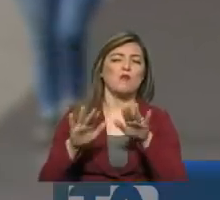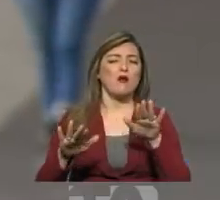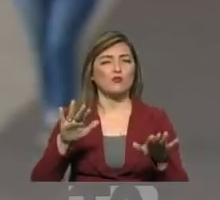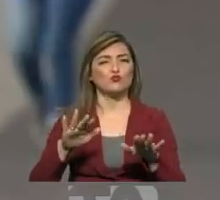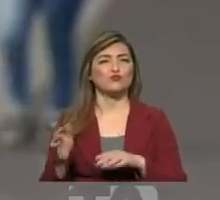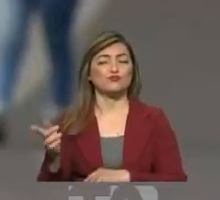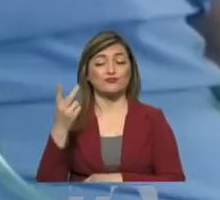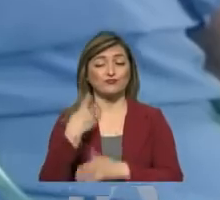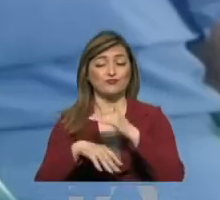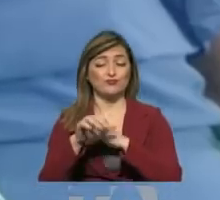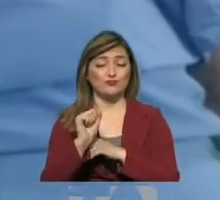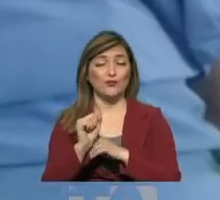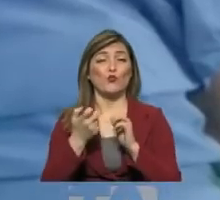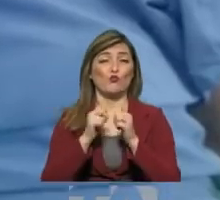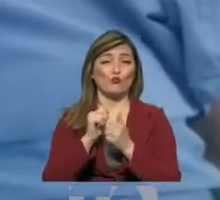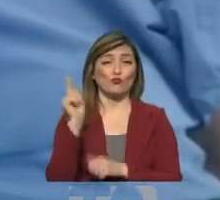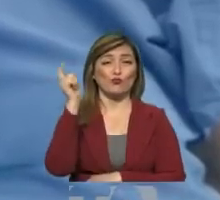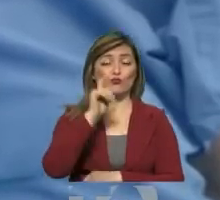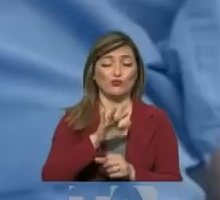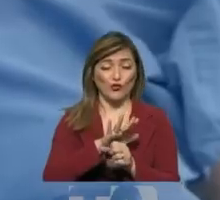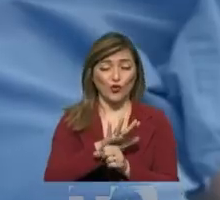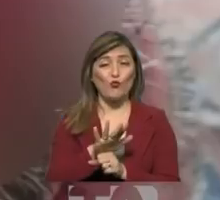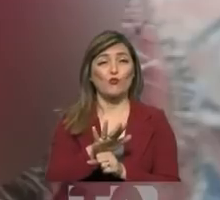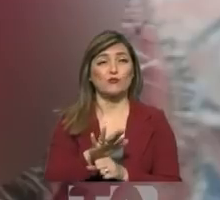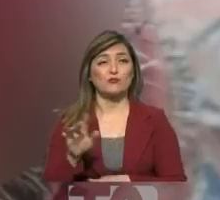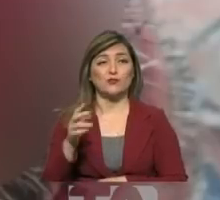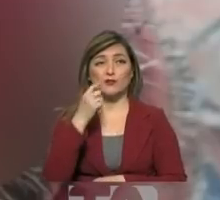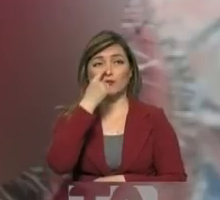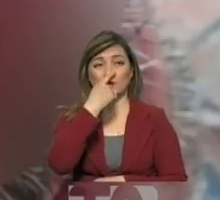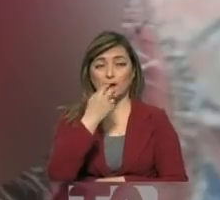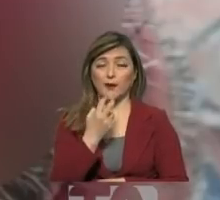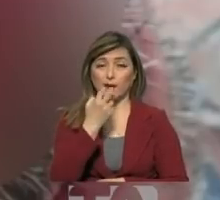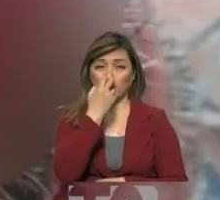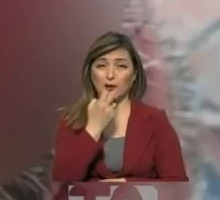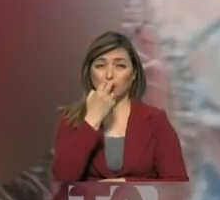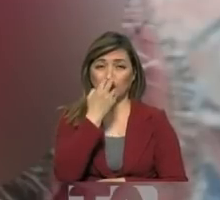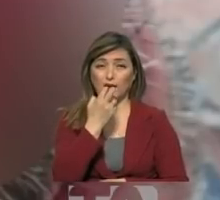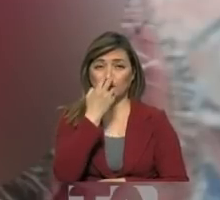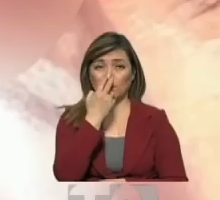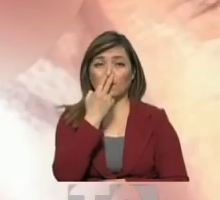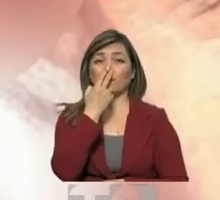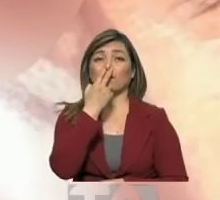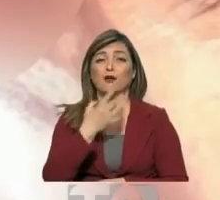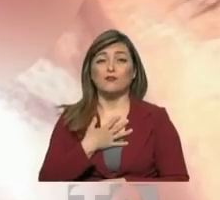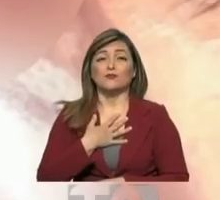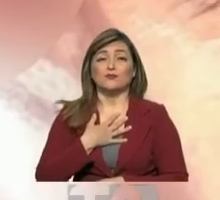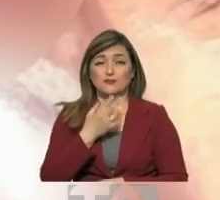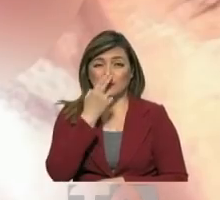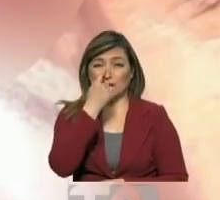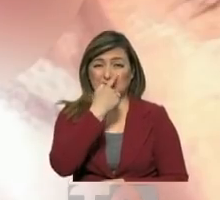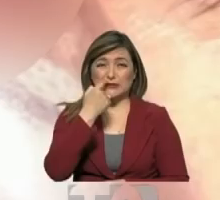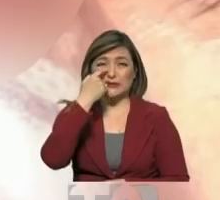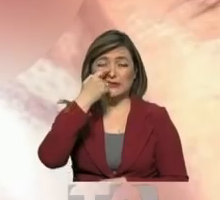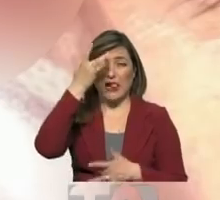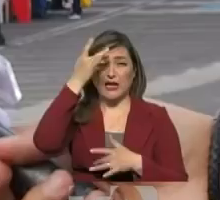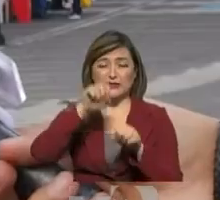su hija, cuenta que además de enfrentar los síntomas del COVID, la nariz de Cristóbal por el uso de la máscara de respiración está bastante